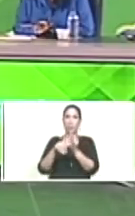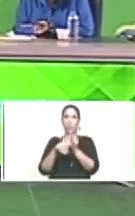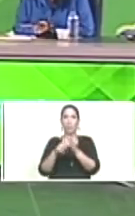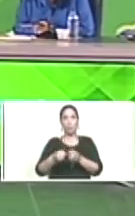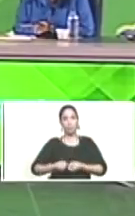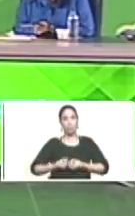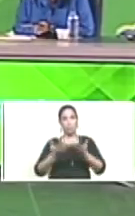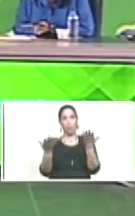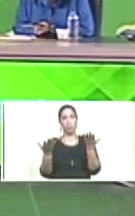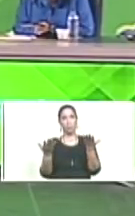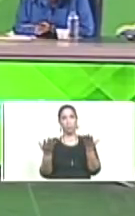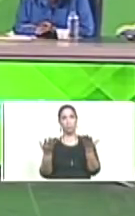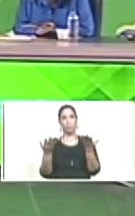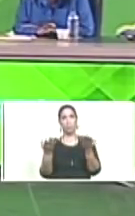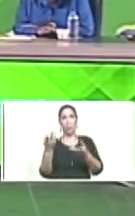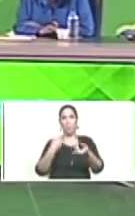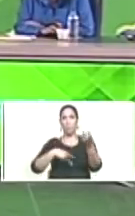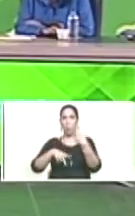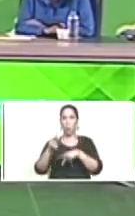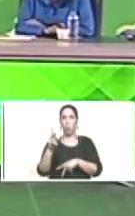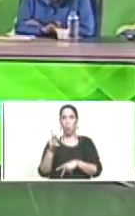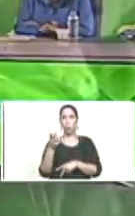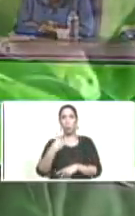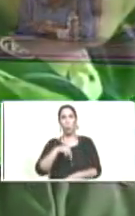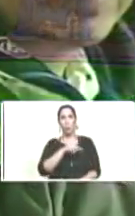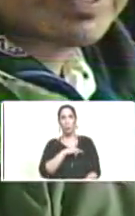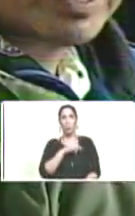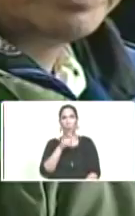producto a nuestro pueblo